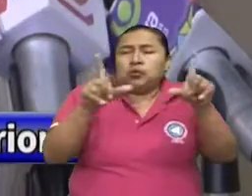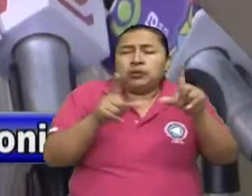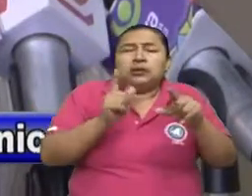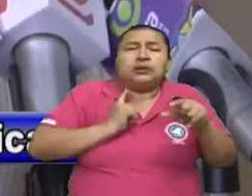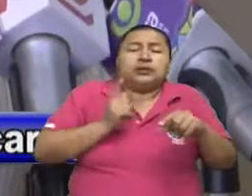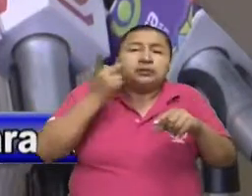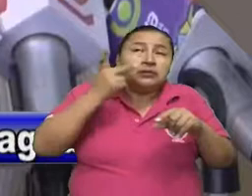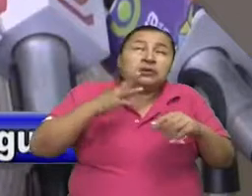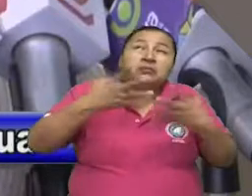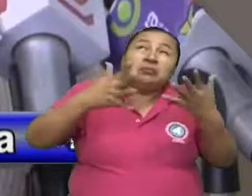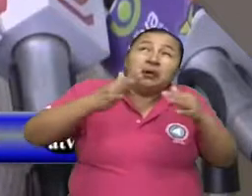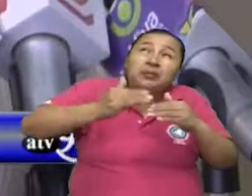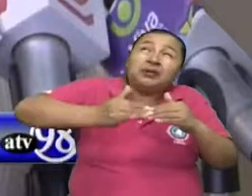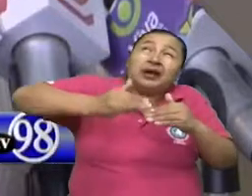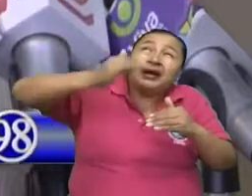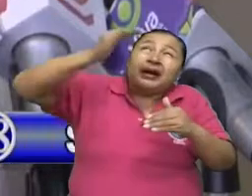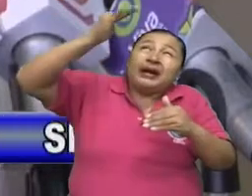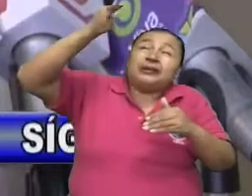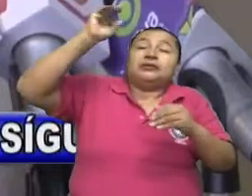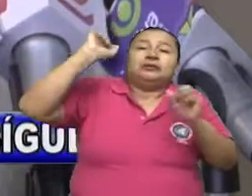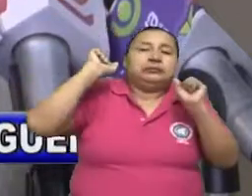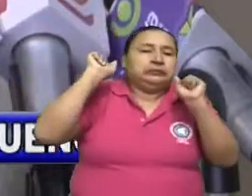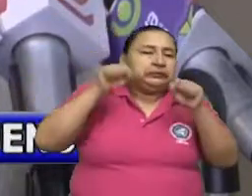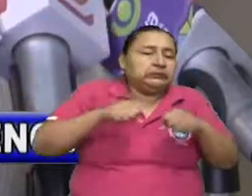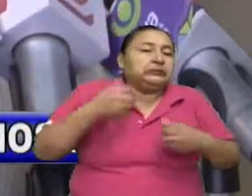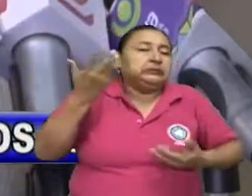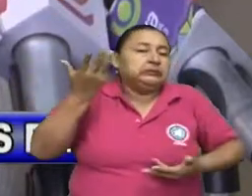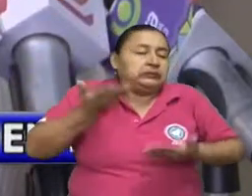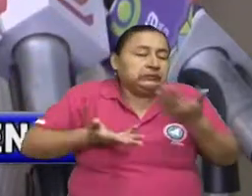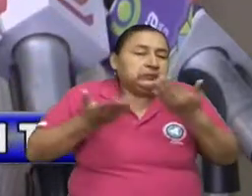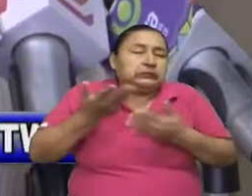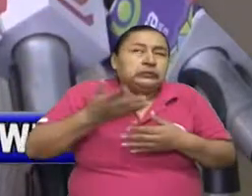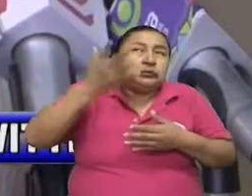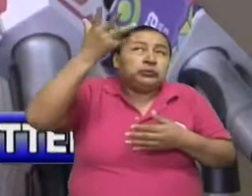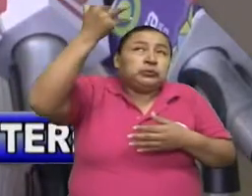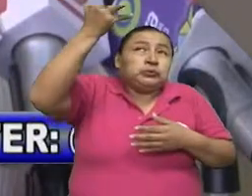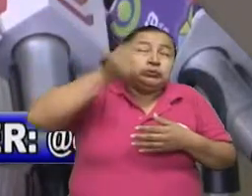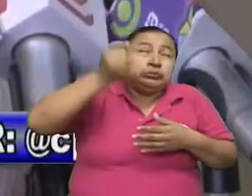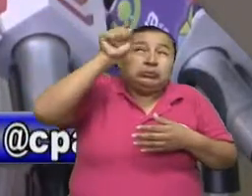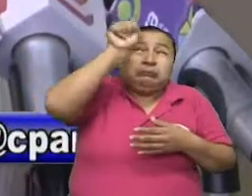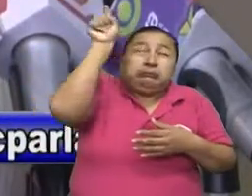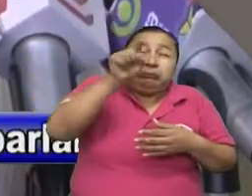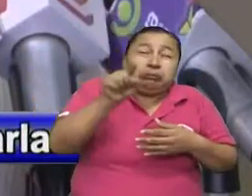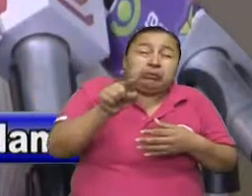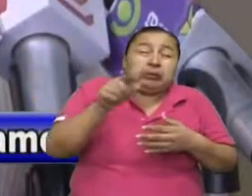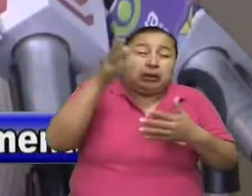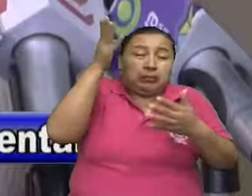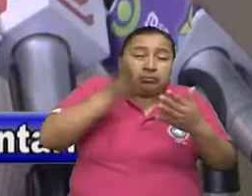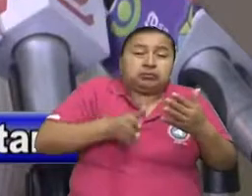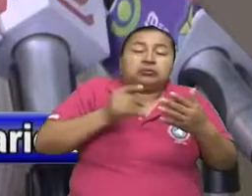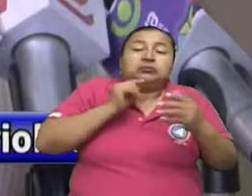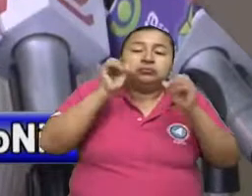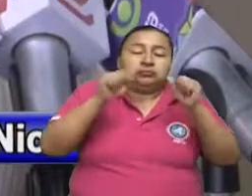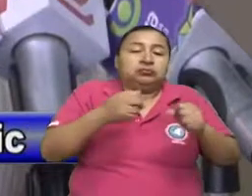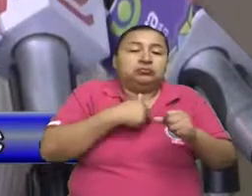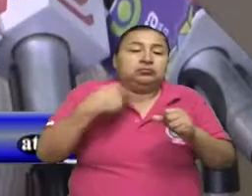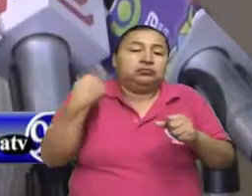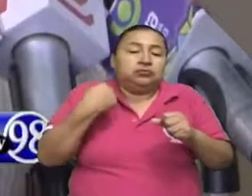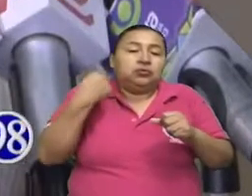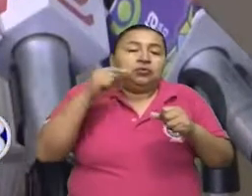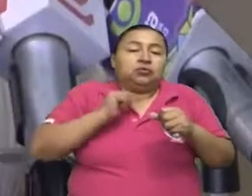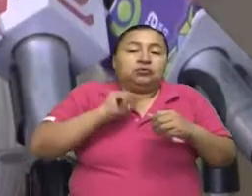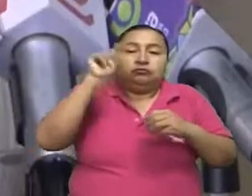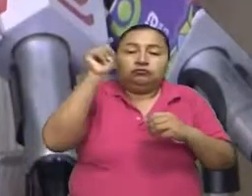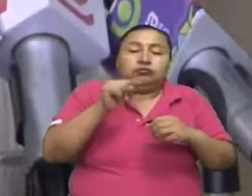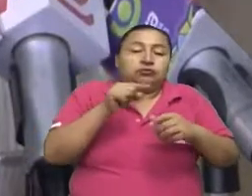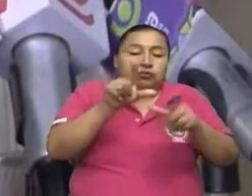tengan una altura prominente se vuelven también focos o antenas que pudiesen provocar la caída de